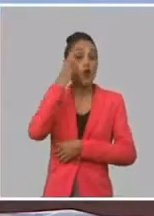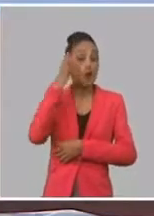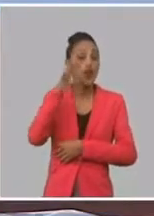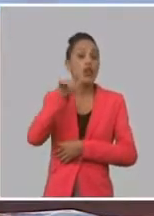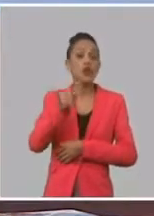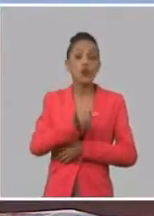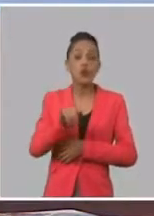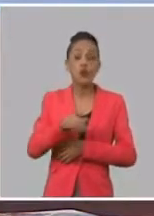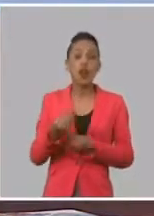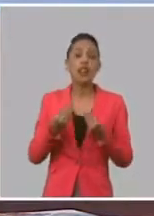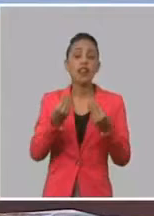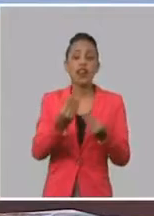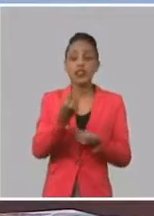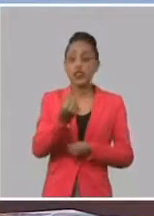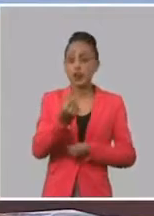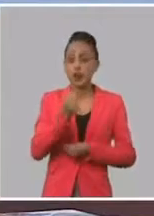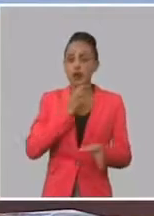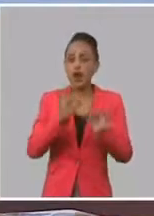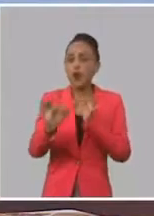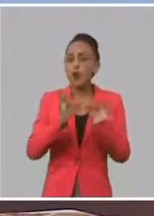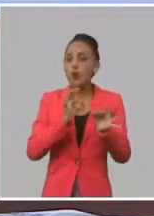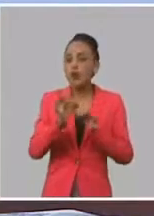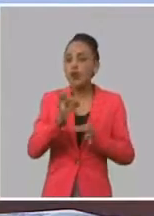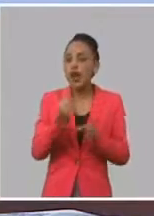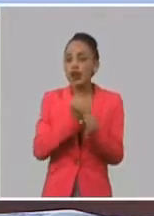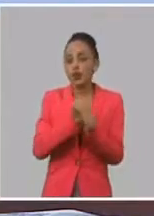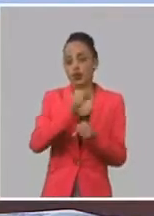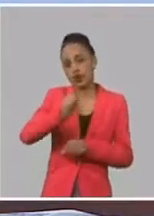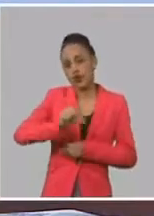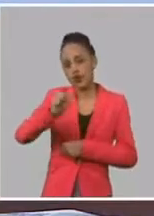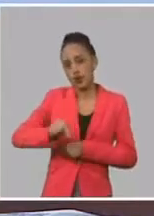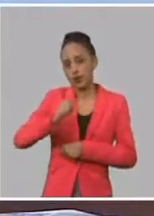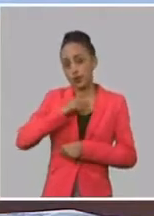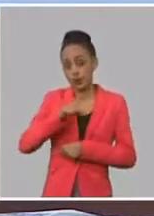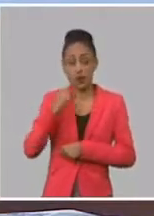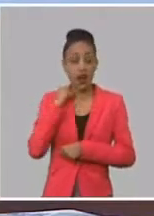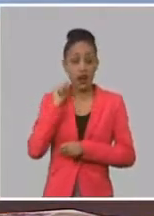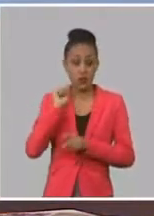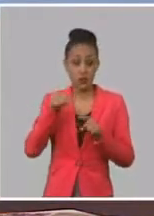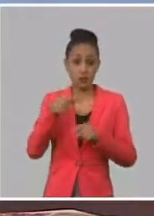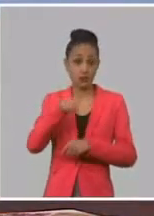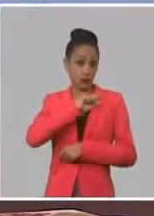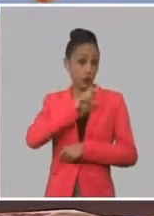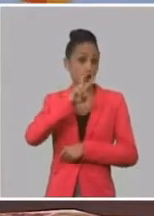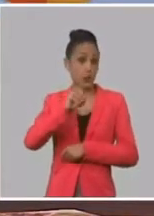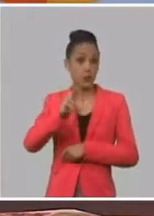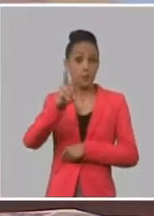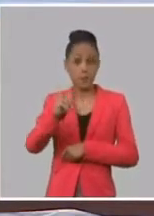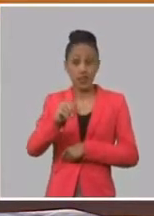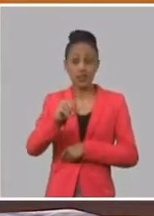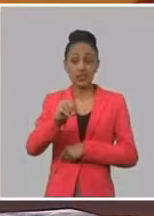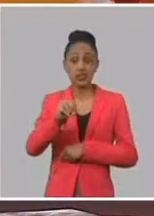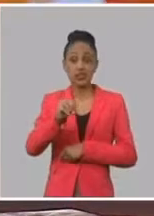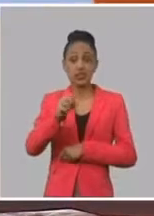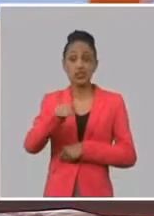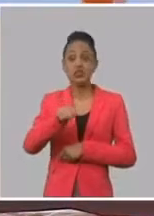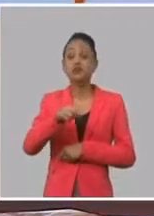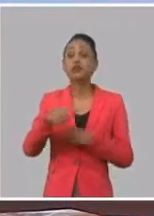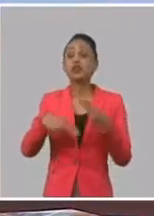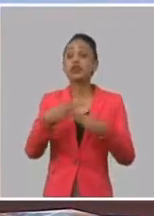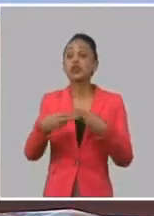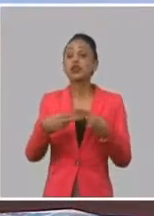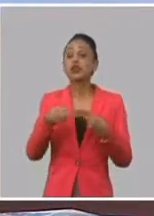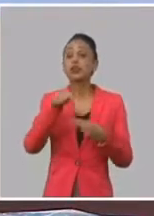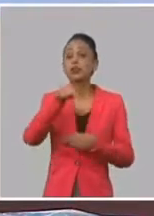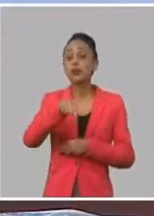garantizar los beneficios y la protección de los trabajadores por ejemplo para el año 2020 ese proyecto ese proyecto